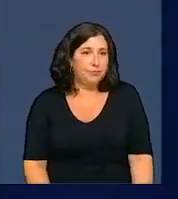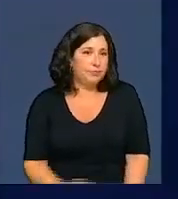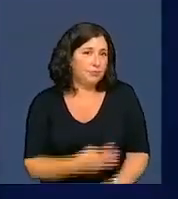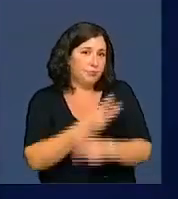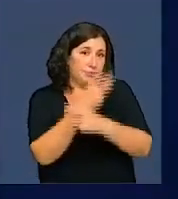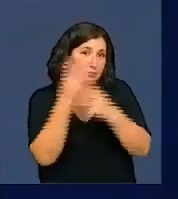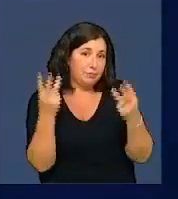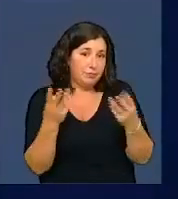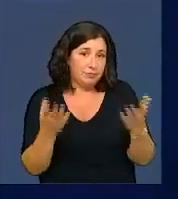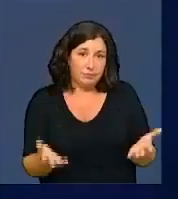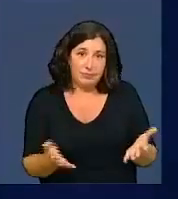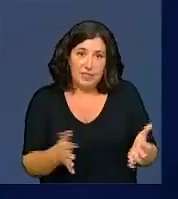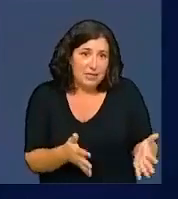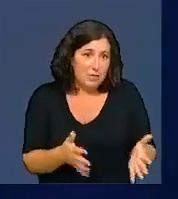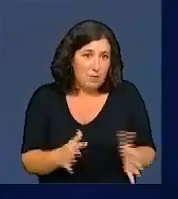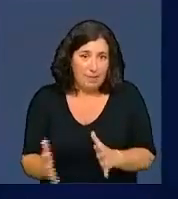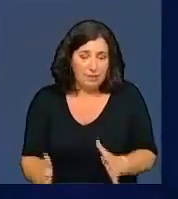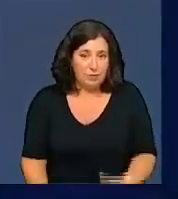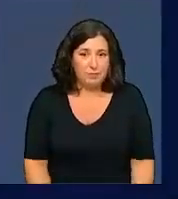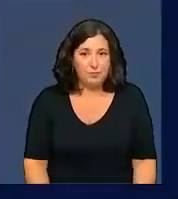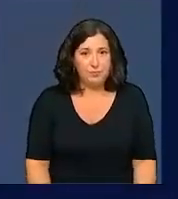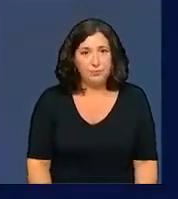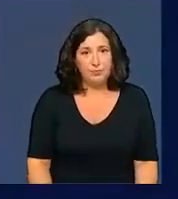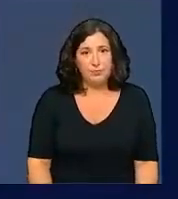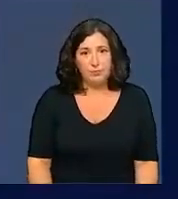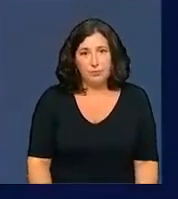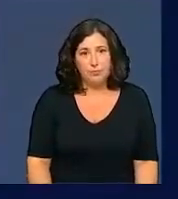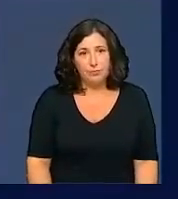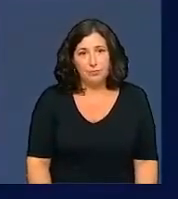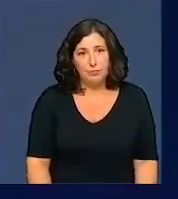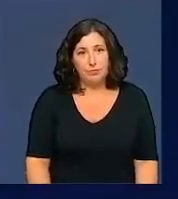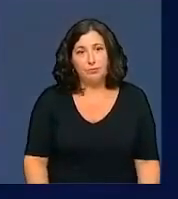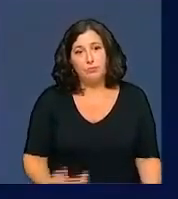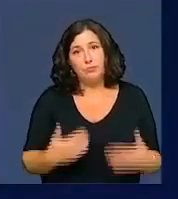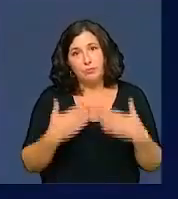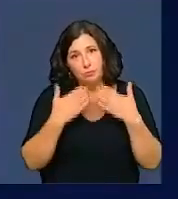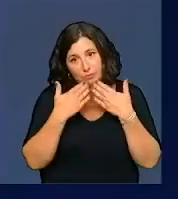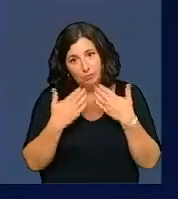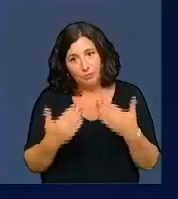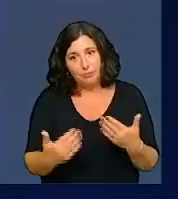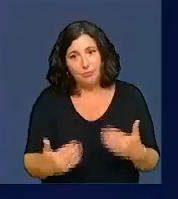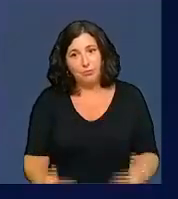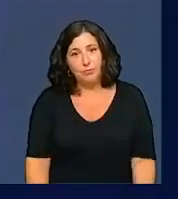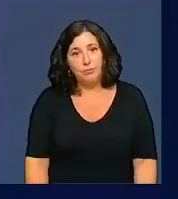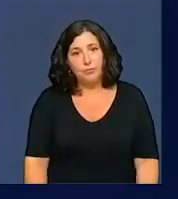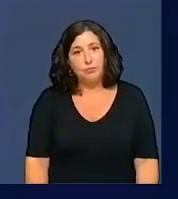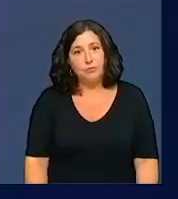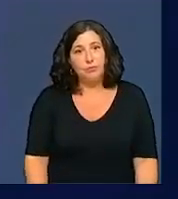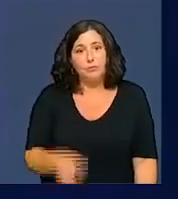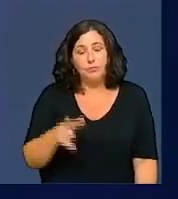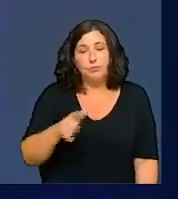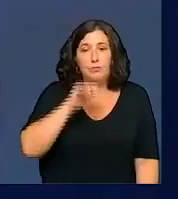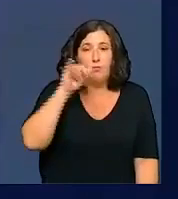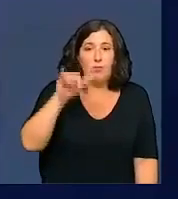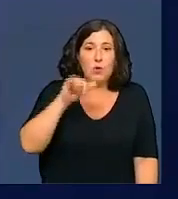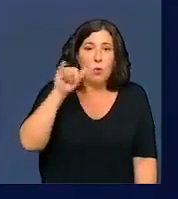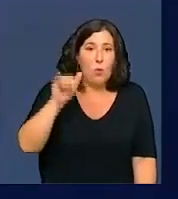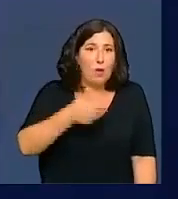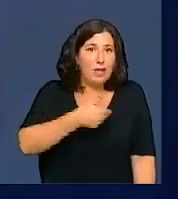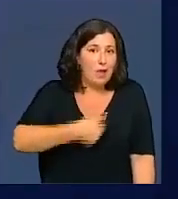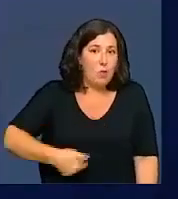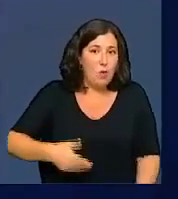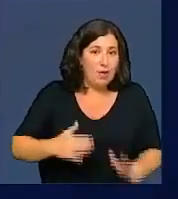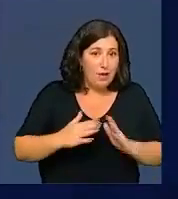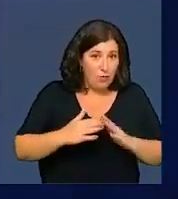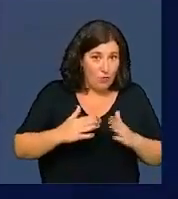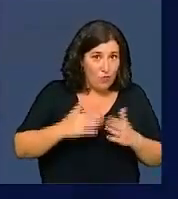en pocas palabras, fue eso lo que pasó. Álvaro, muchísimas gracias. Un poco esto es lo que comenta el dueño de casa. Ustedes lo están viendo en imágenes. Estamos